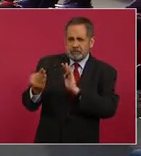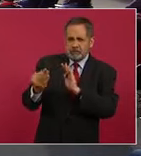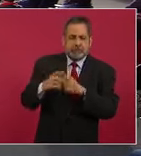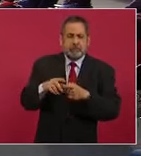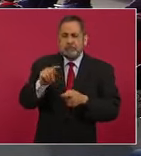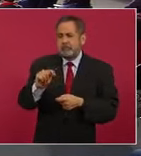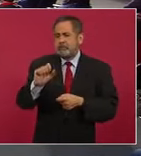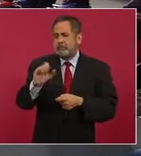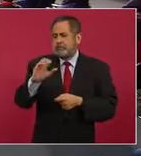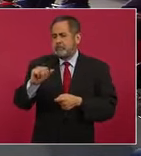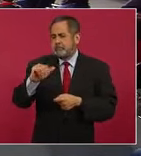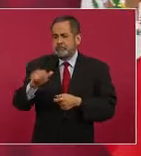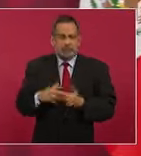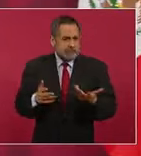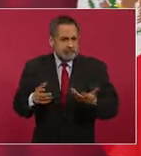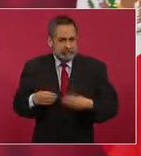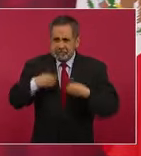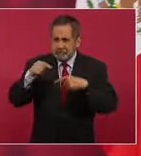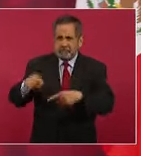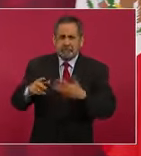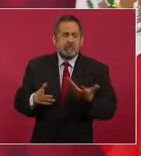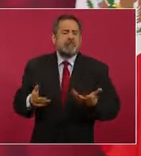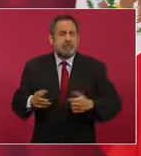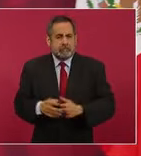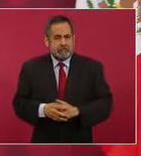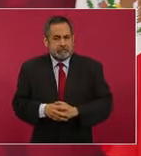Tecámac, tampoco.